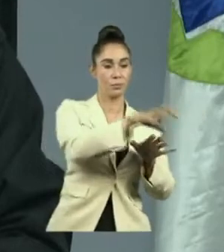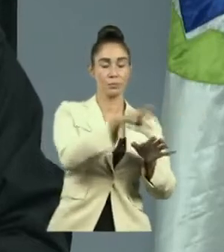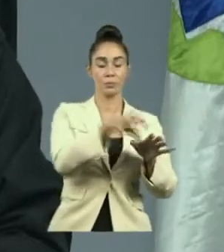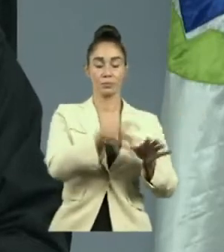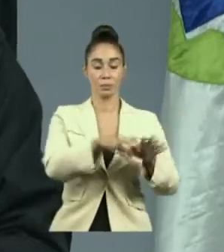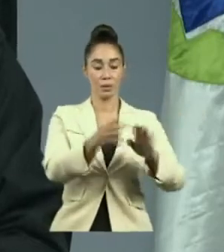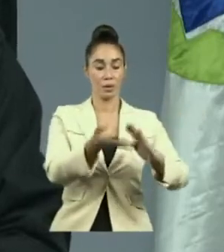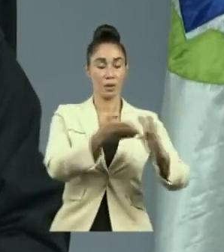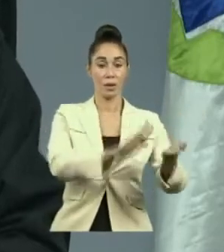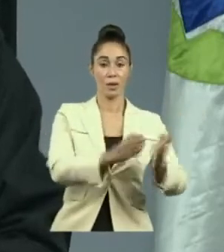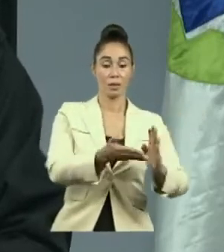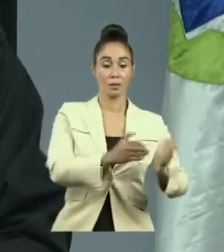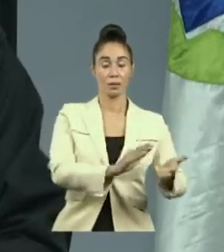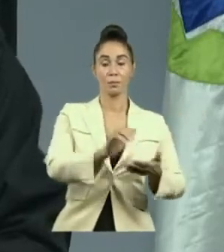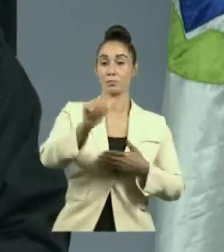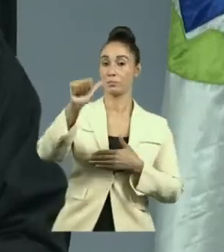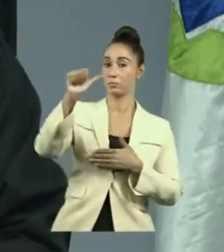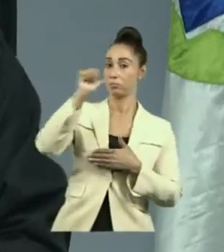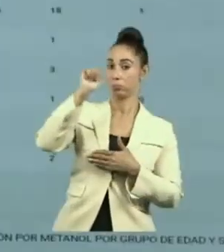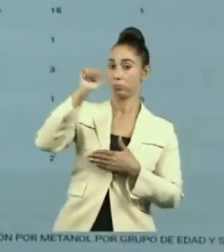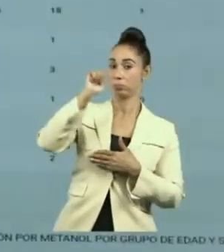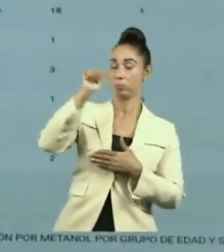intoxicación por metanol